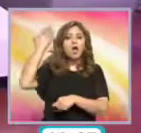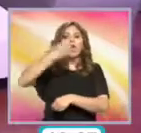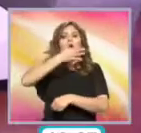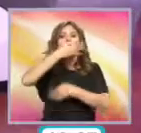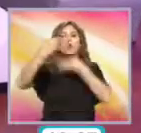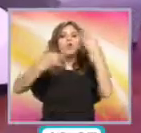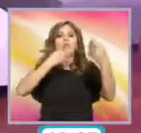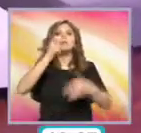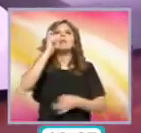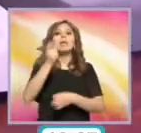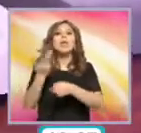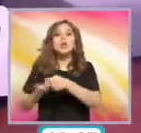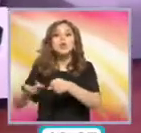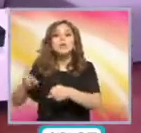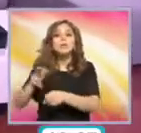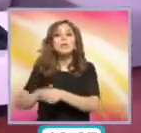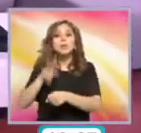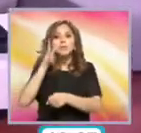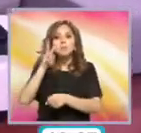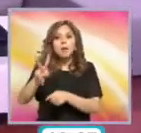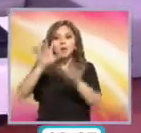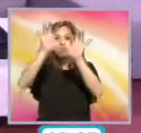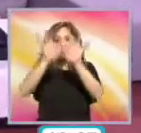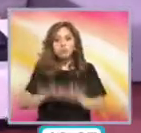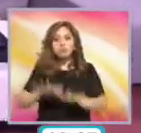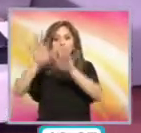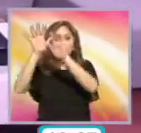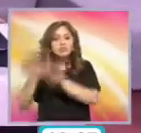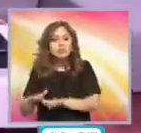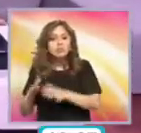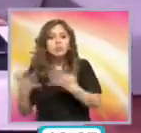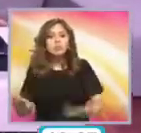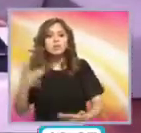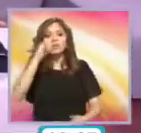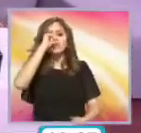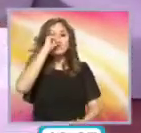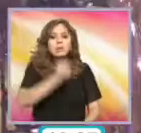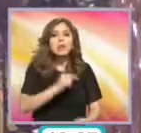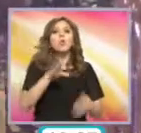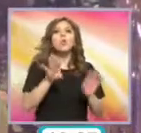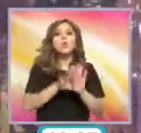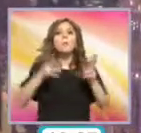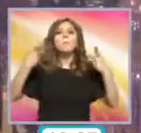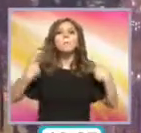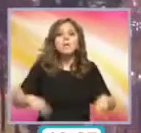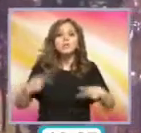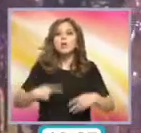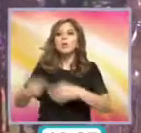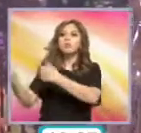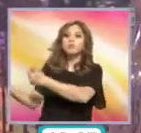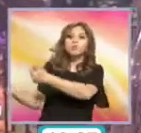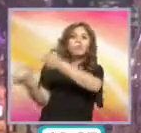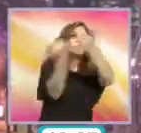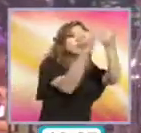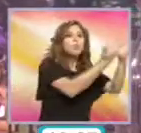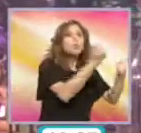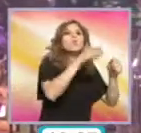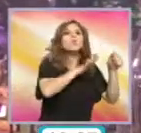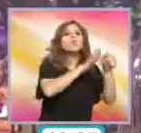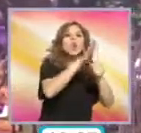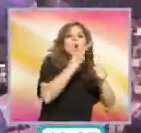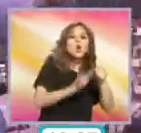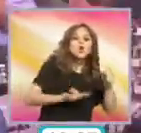que hospitales no podían ver sus sistemas. Claro, y las tenían medicinas, que referir a pacientes a otro lado, qué tipo de medicina te doy, las